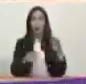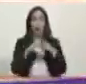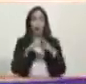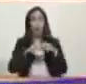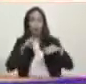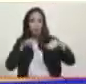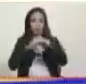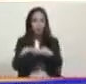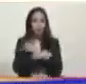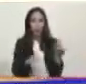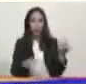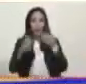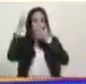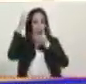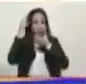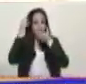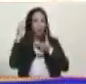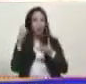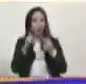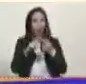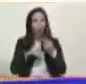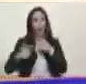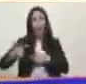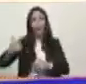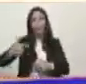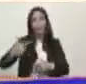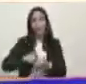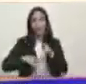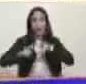trenes, a los taxistas.